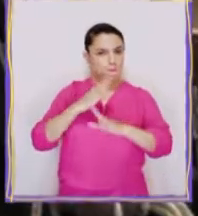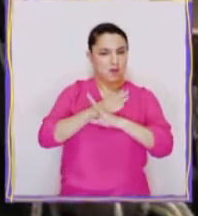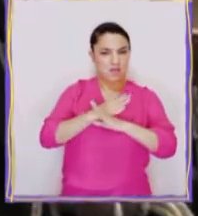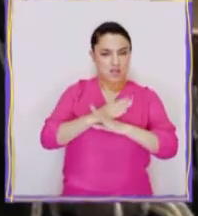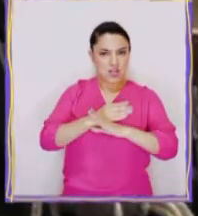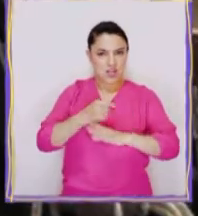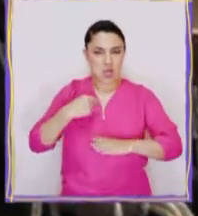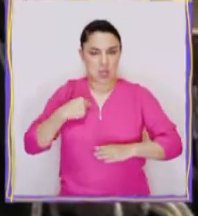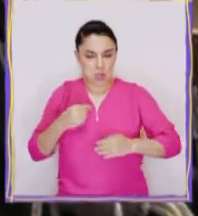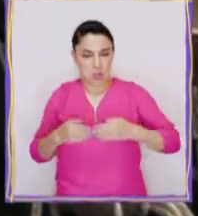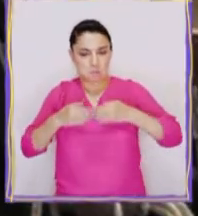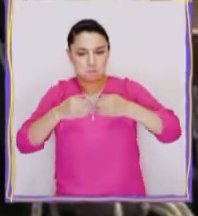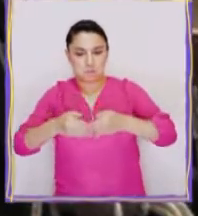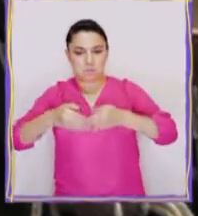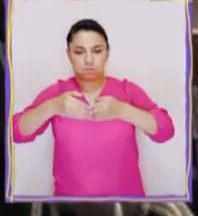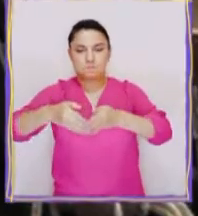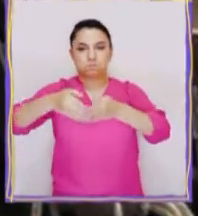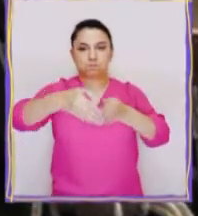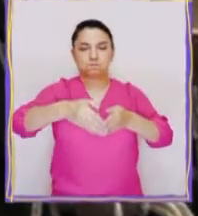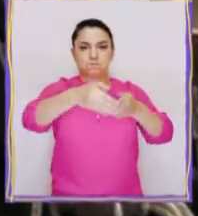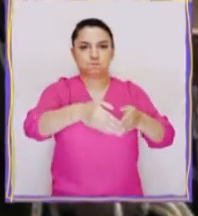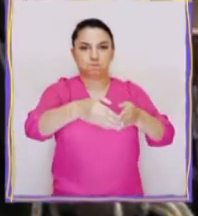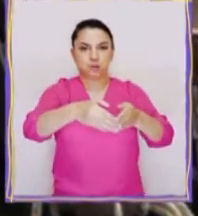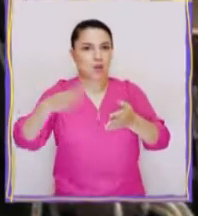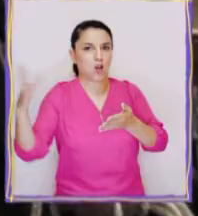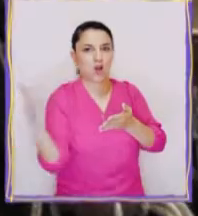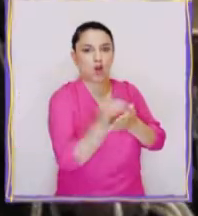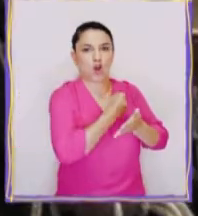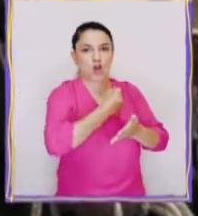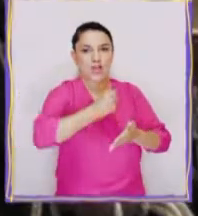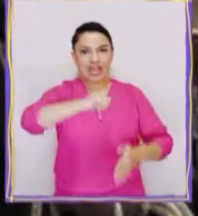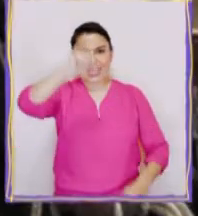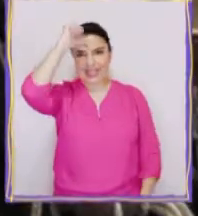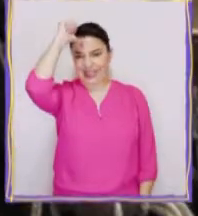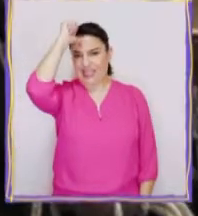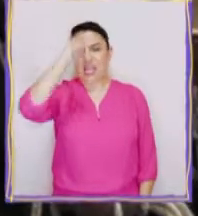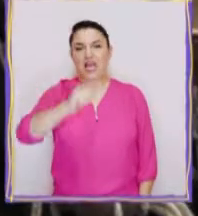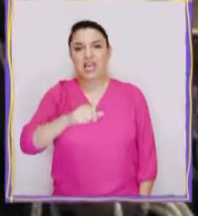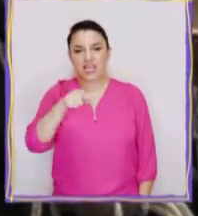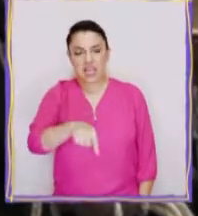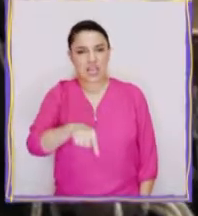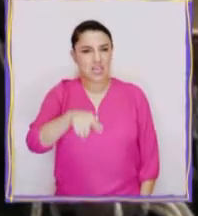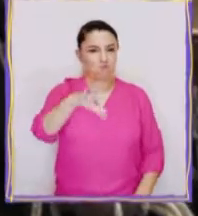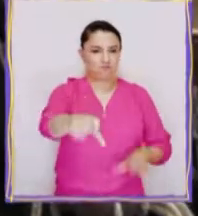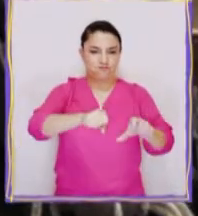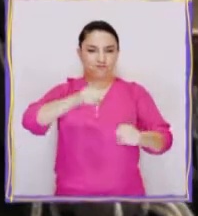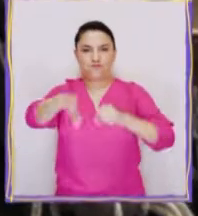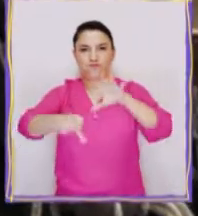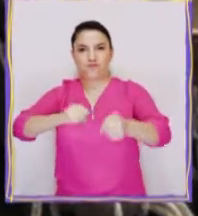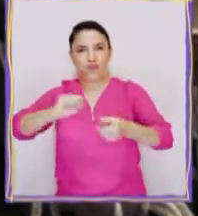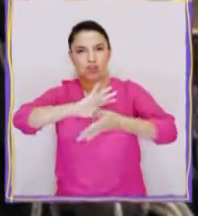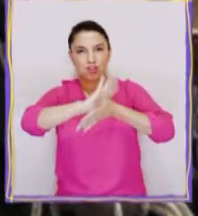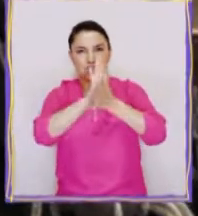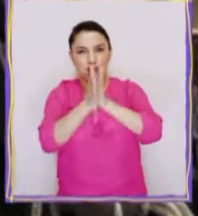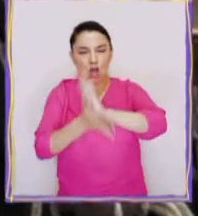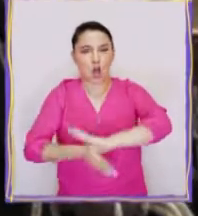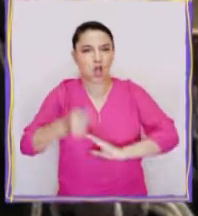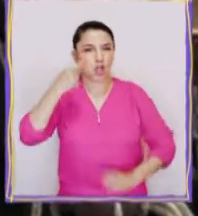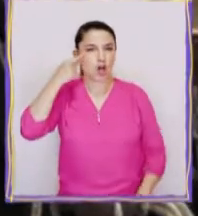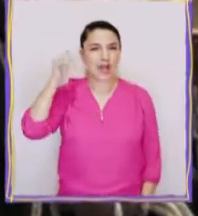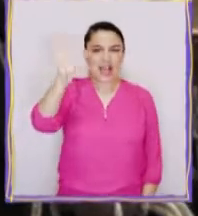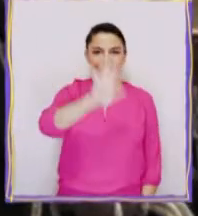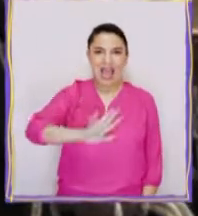Gama, y esta carraca, la Sao Gabriel, llegue hasta las Indias. Y de ahí conquistaremos el resto de